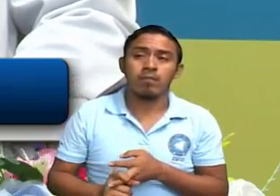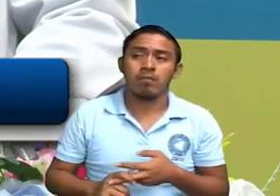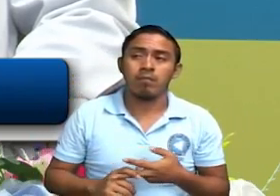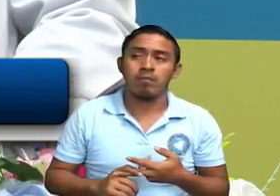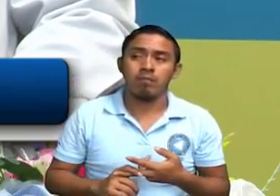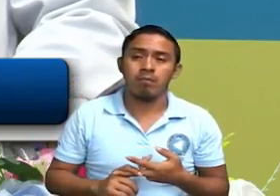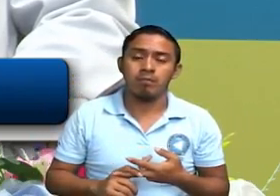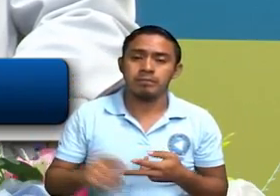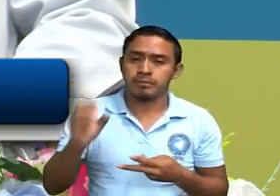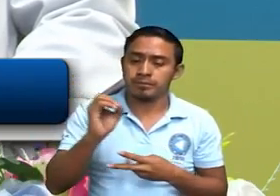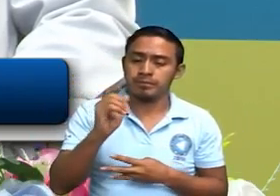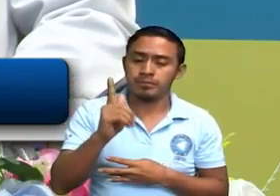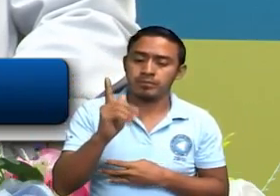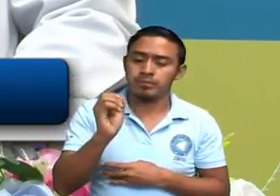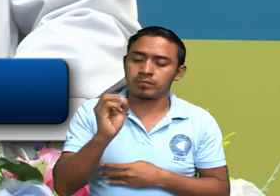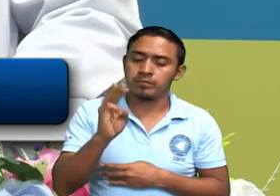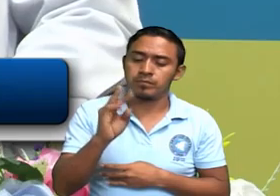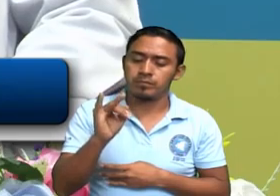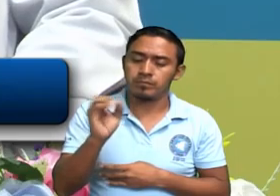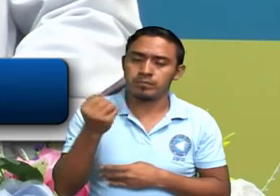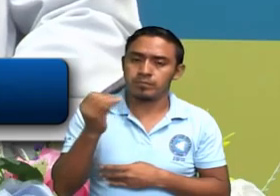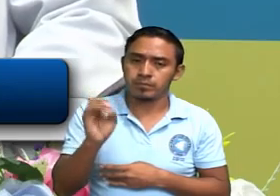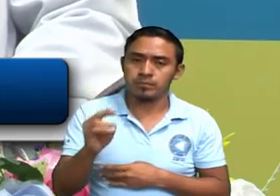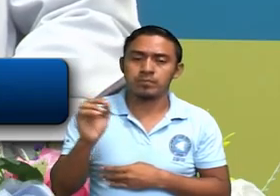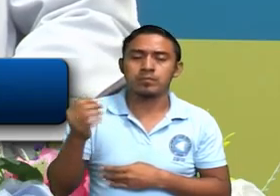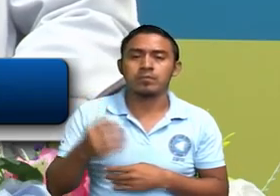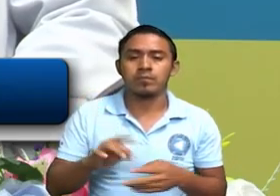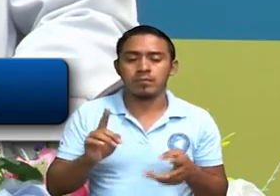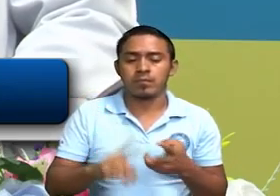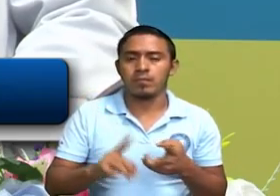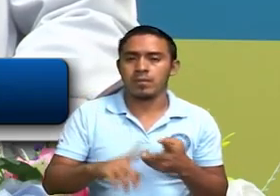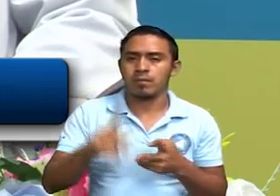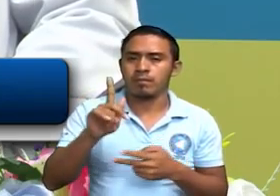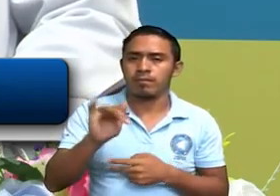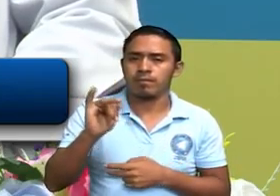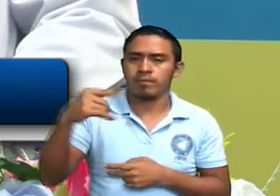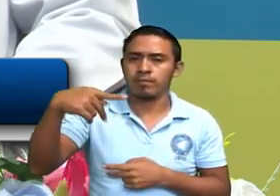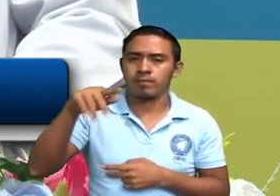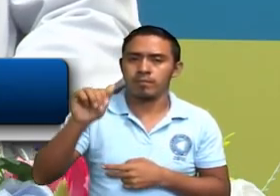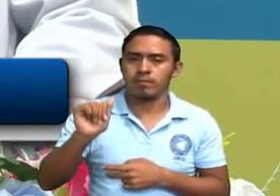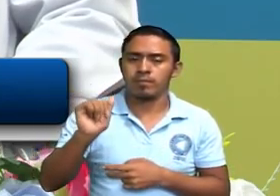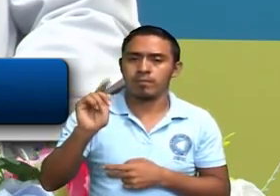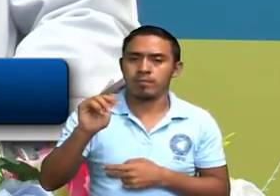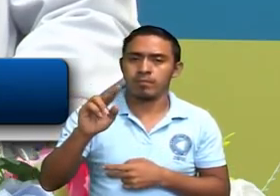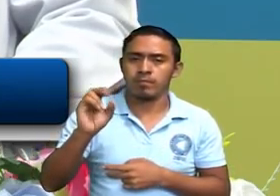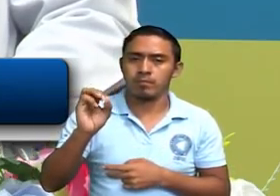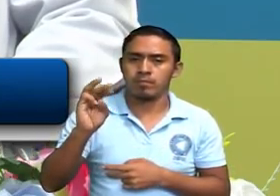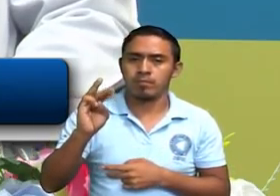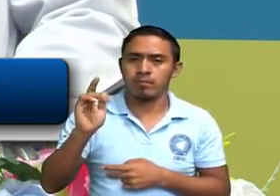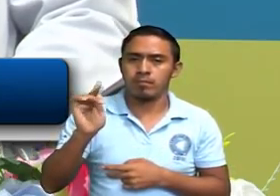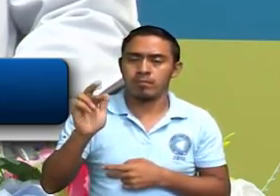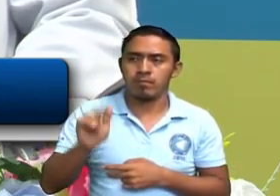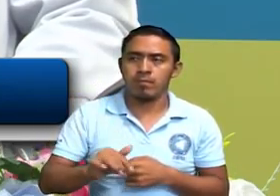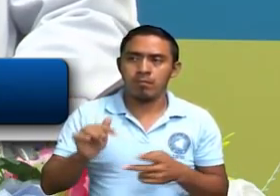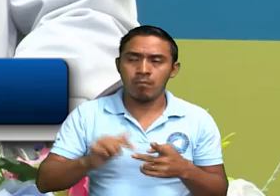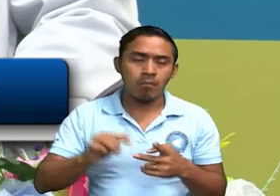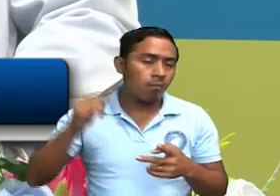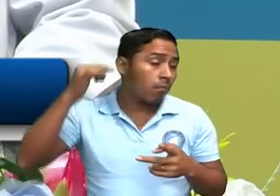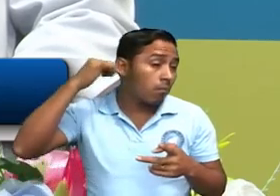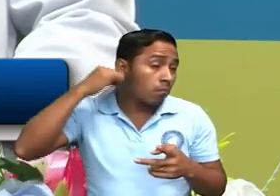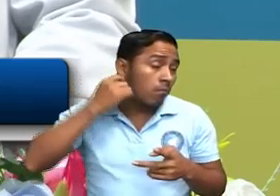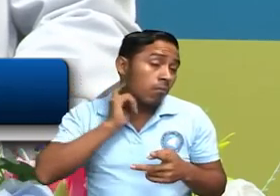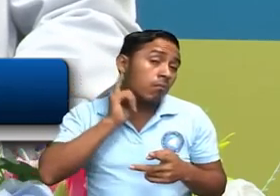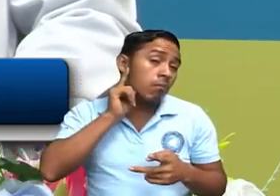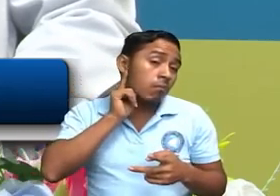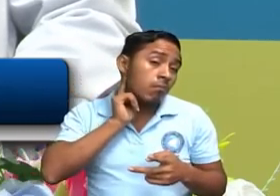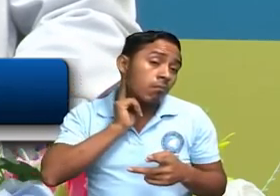la otomisión acústica. Y la timpanometría es para ver cómo está funcionando su oído medio, si